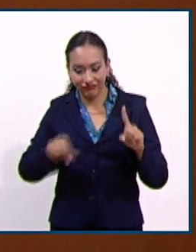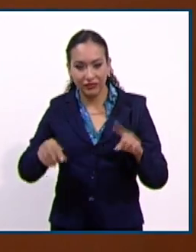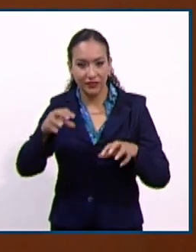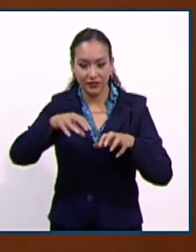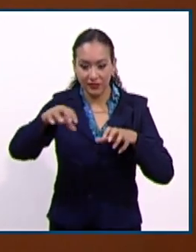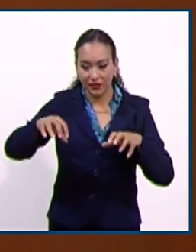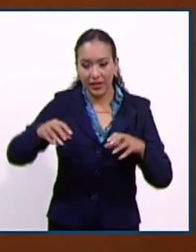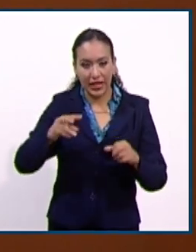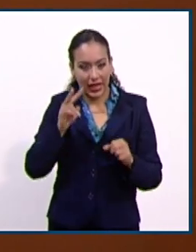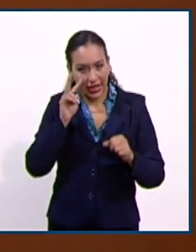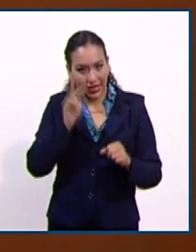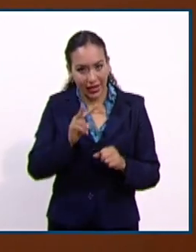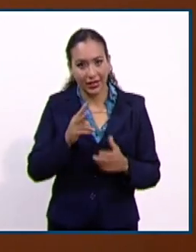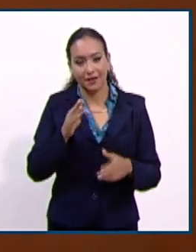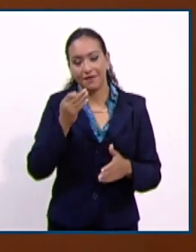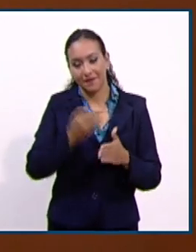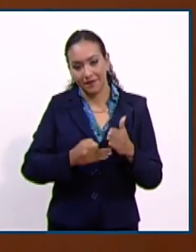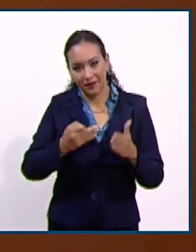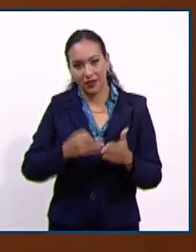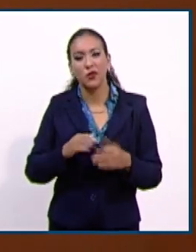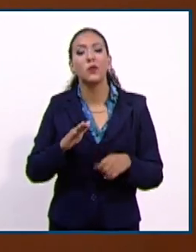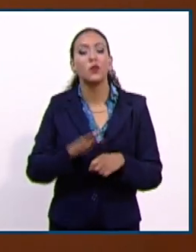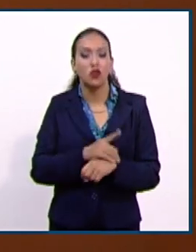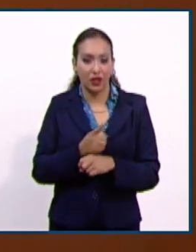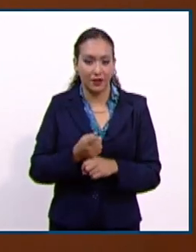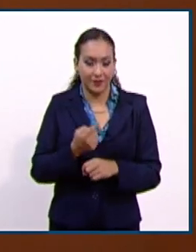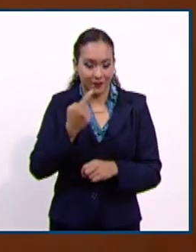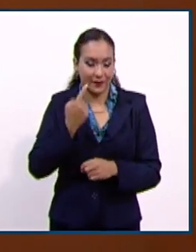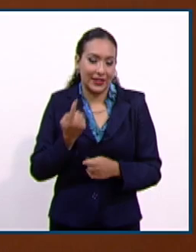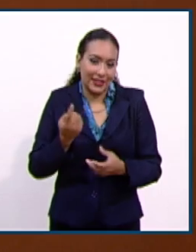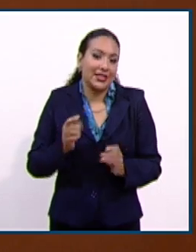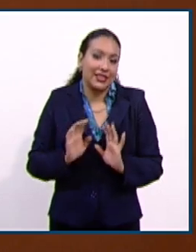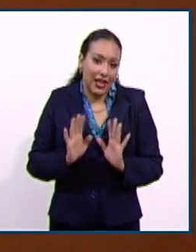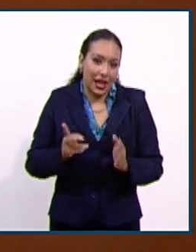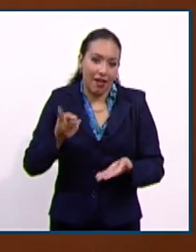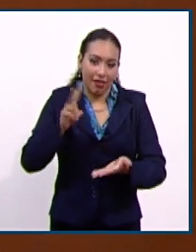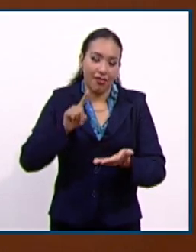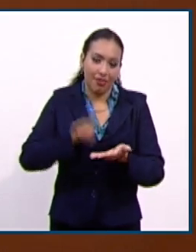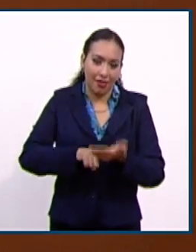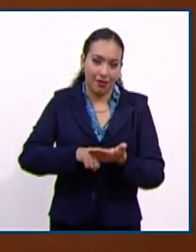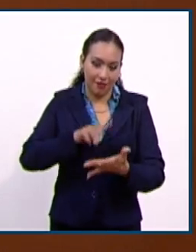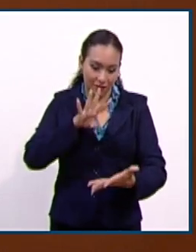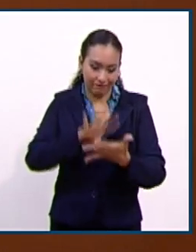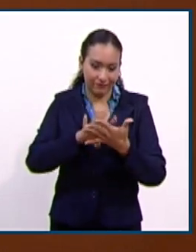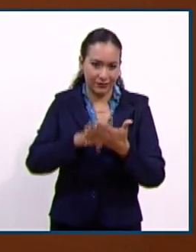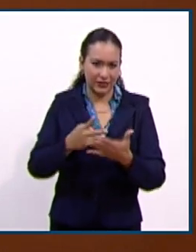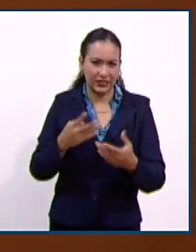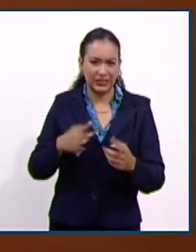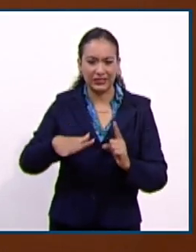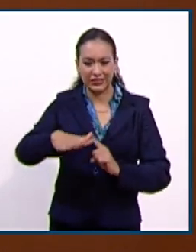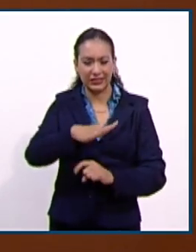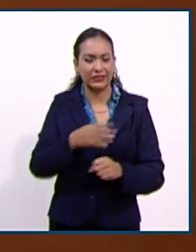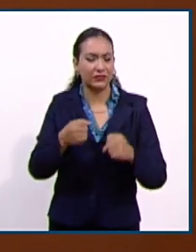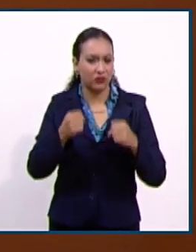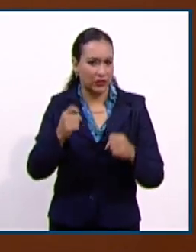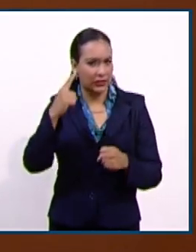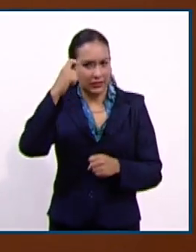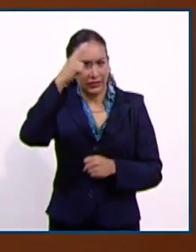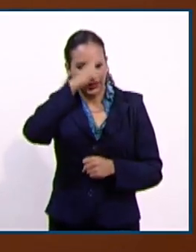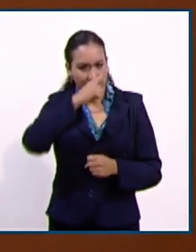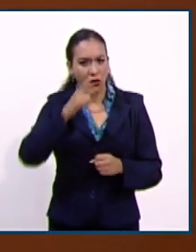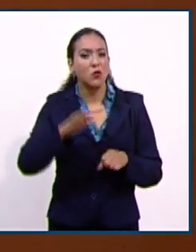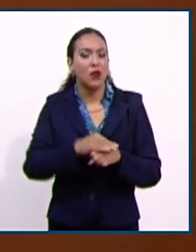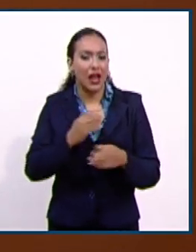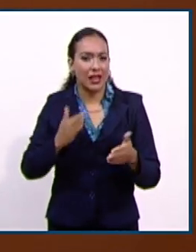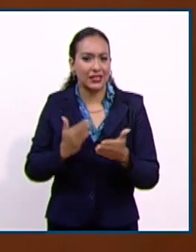que, insisto, agrava la ya de por sí situación generalizada de difícil acceso a